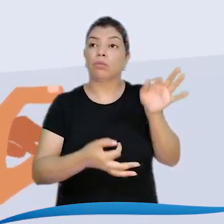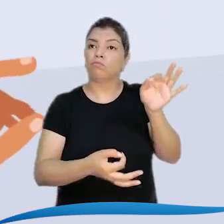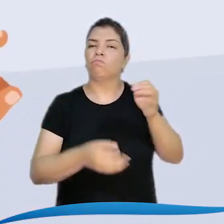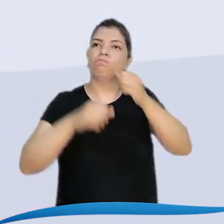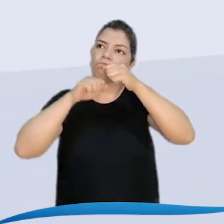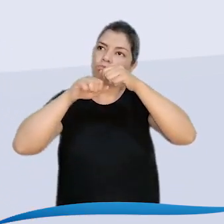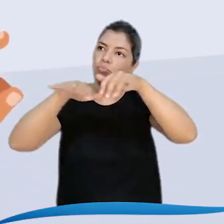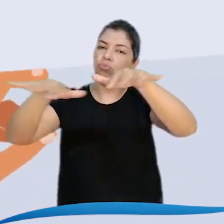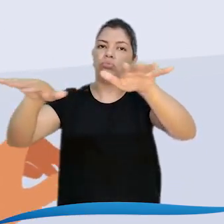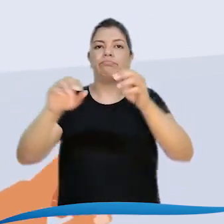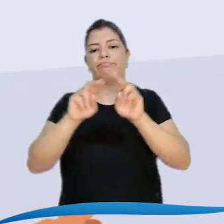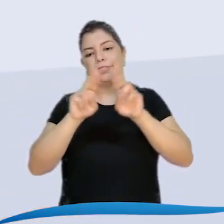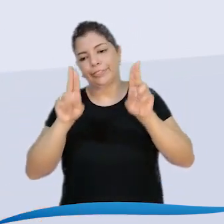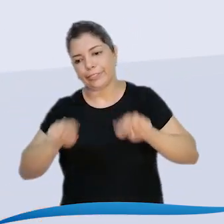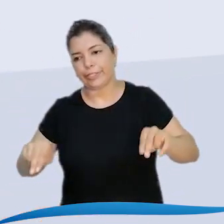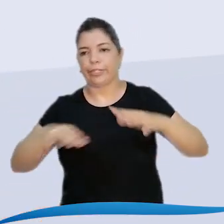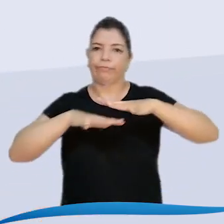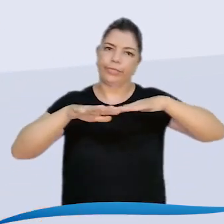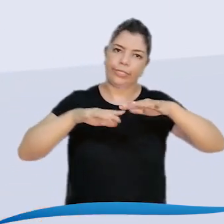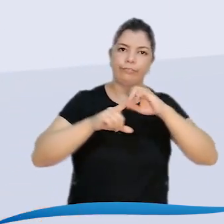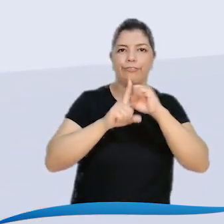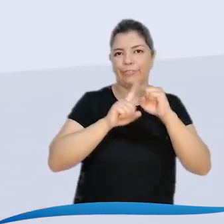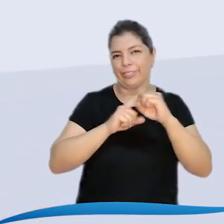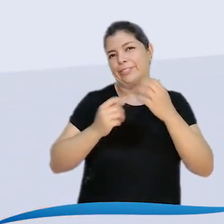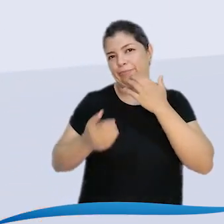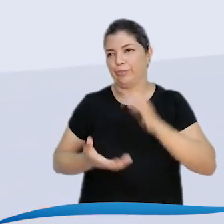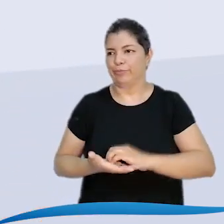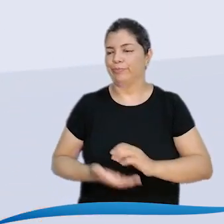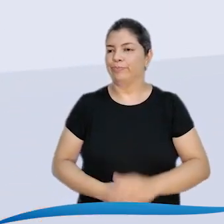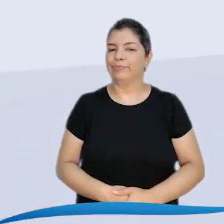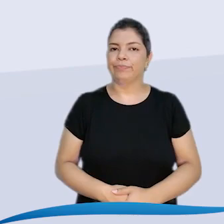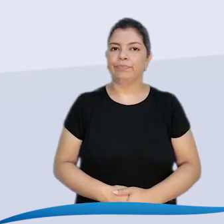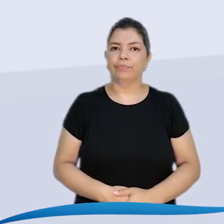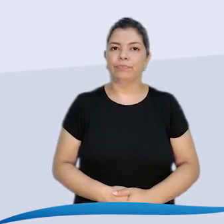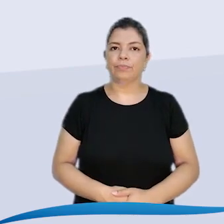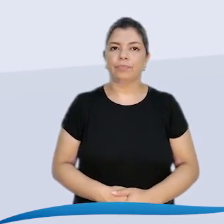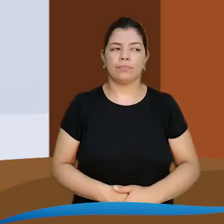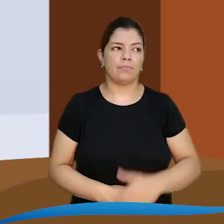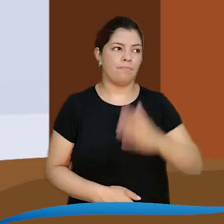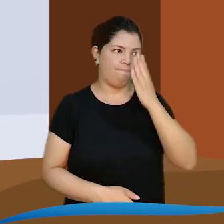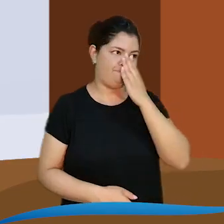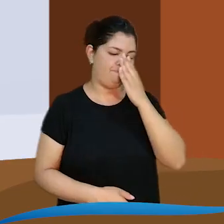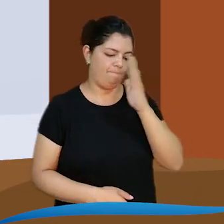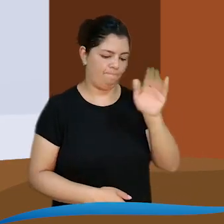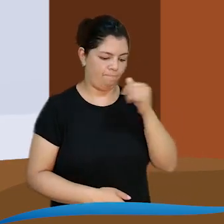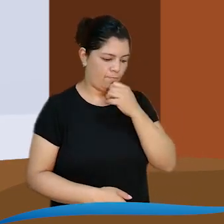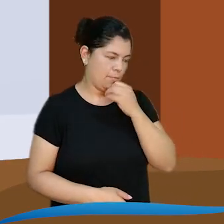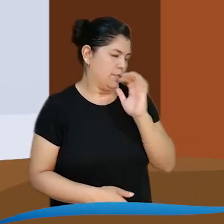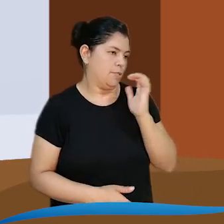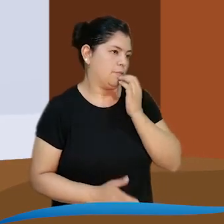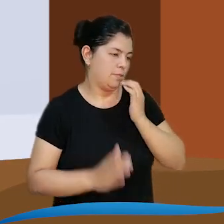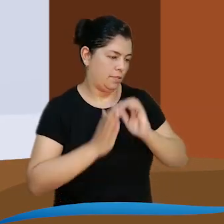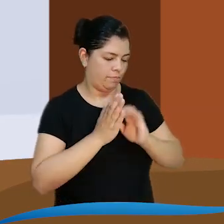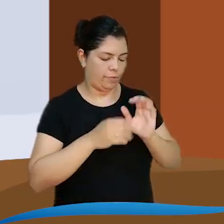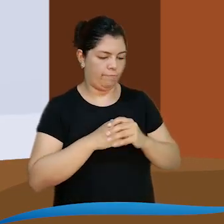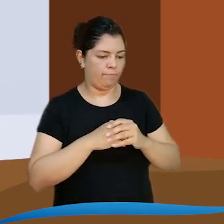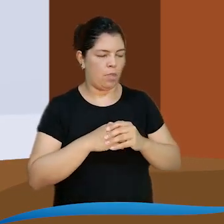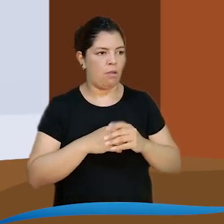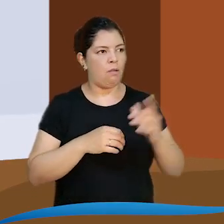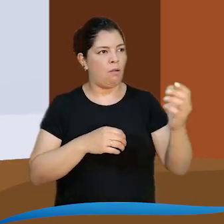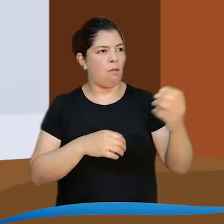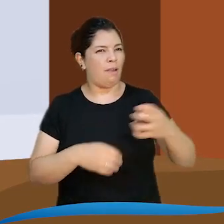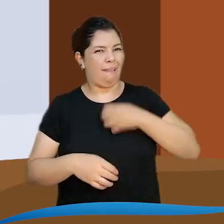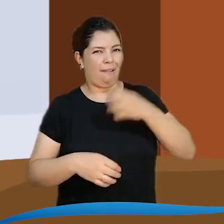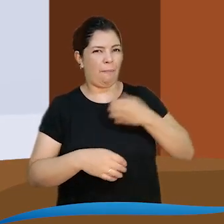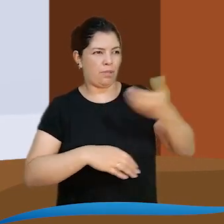de comunicación oficiales de la alcaldía, por ejemplo, sitio web y redes sociales. Bueno, digamos que se analiza el